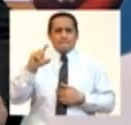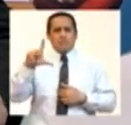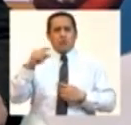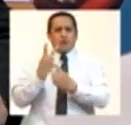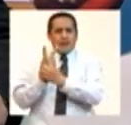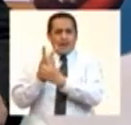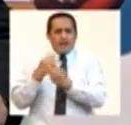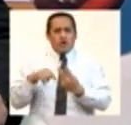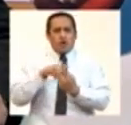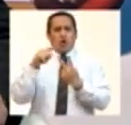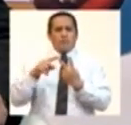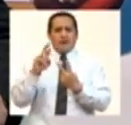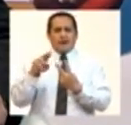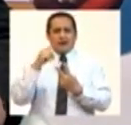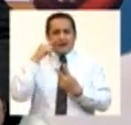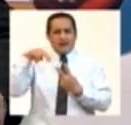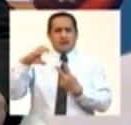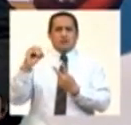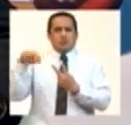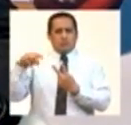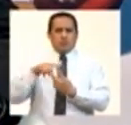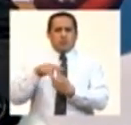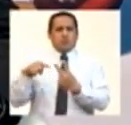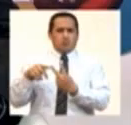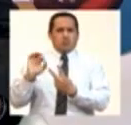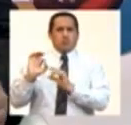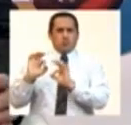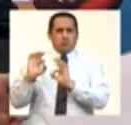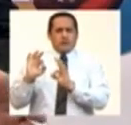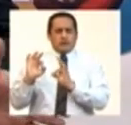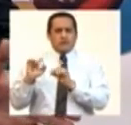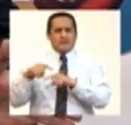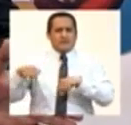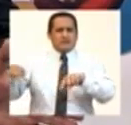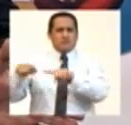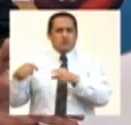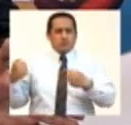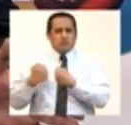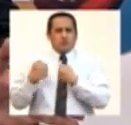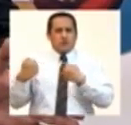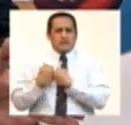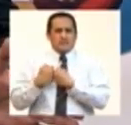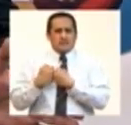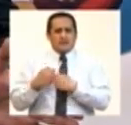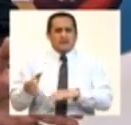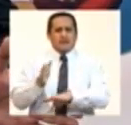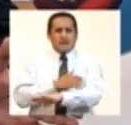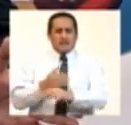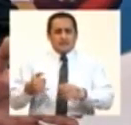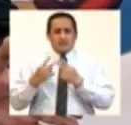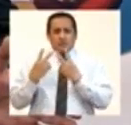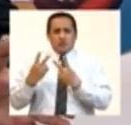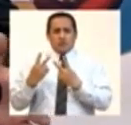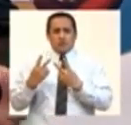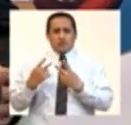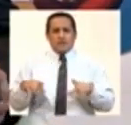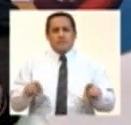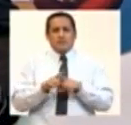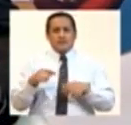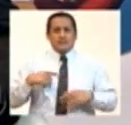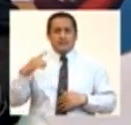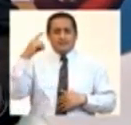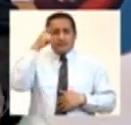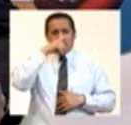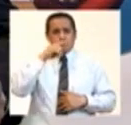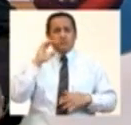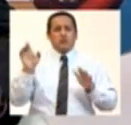a Miguel Rincón, ¿no? Y bueno, para hablar de la violencia que ejercieron,